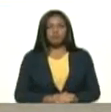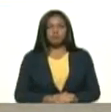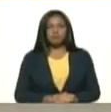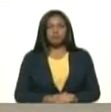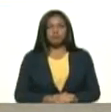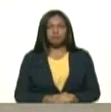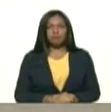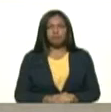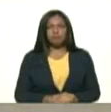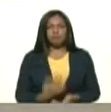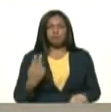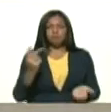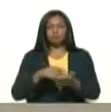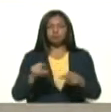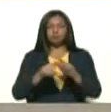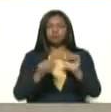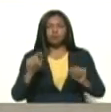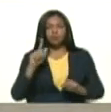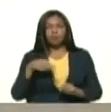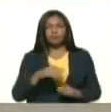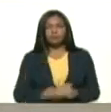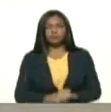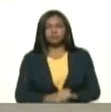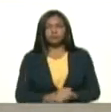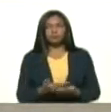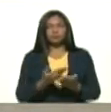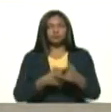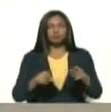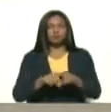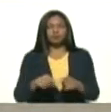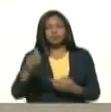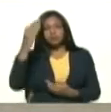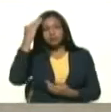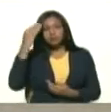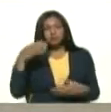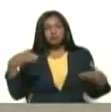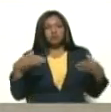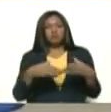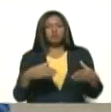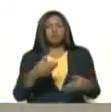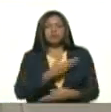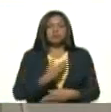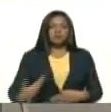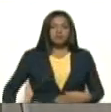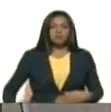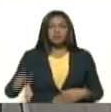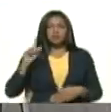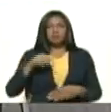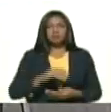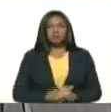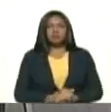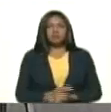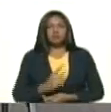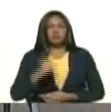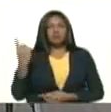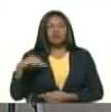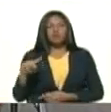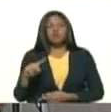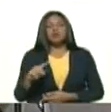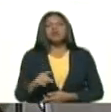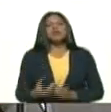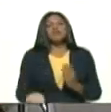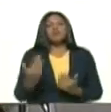Y aquí estamos protagonistas de entonces. También mi saludo a la Comisión Presidencial. Tenemos importantes